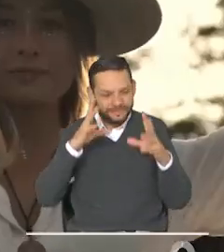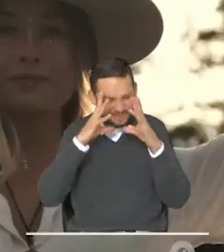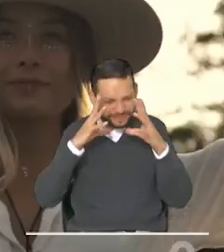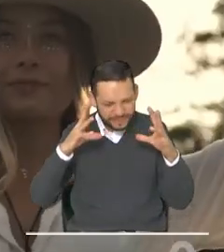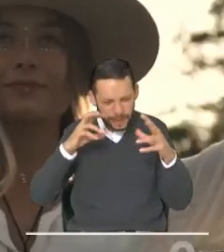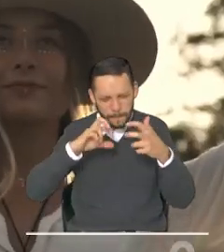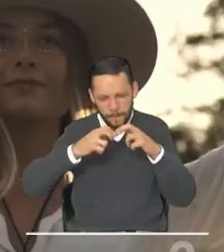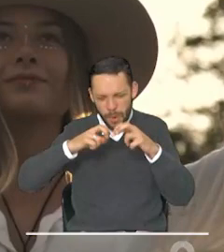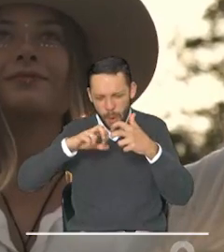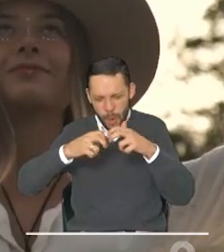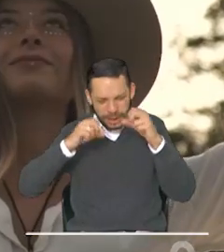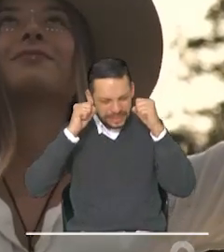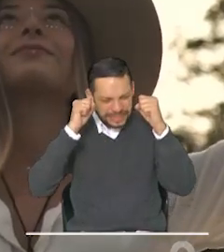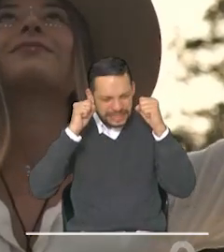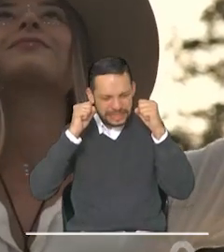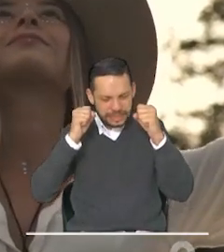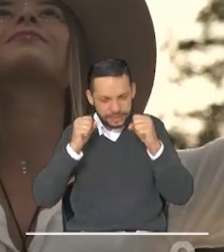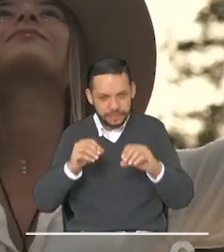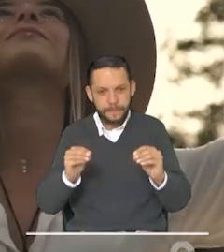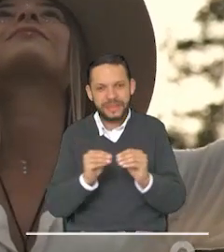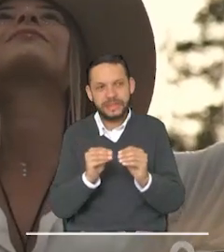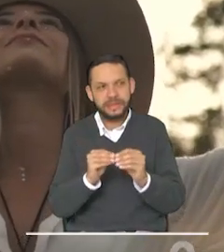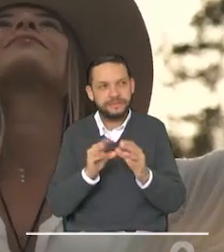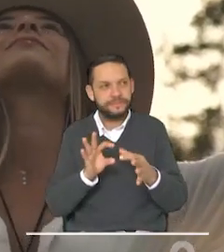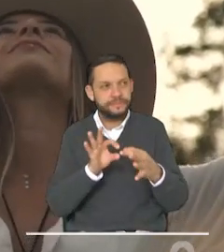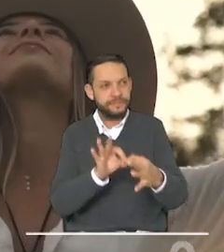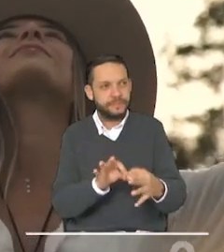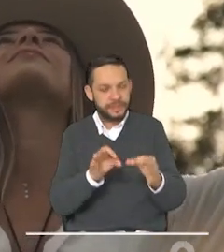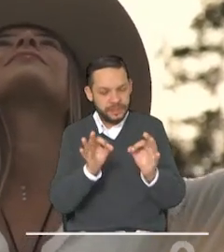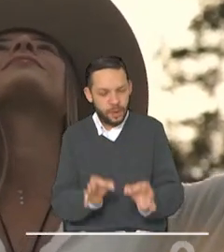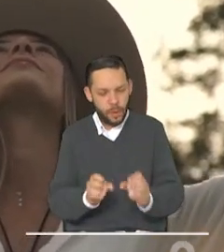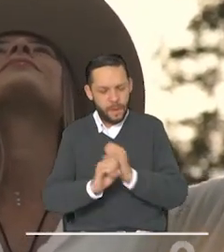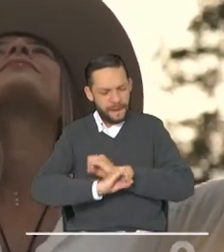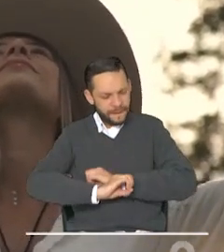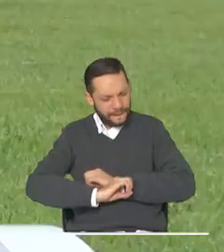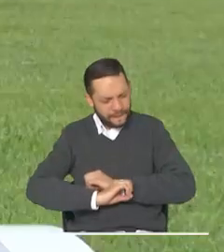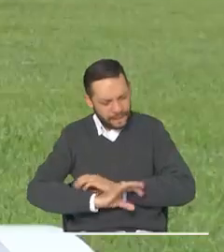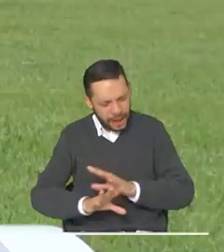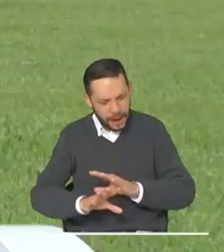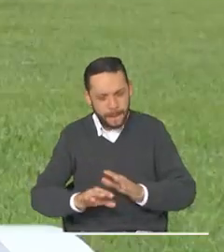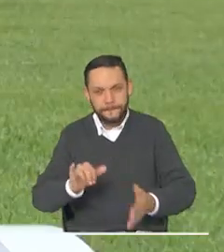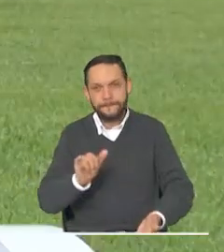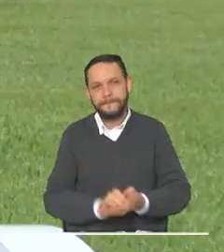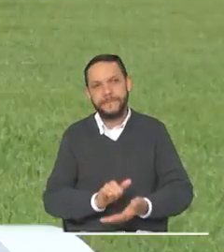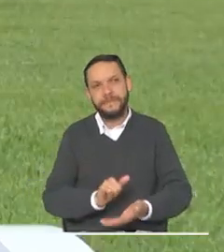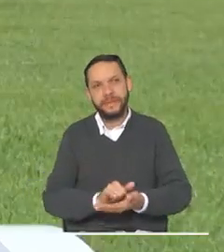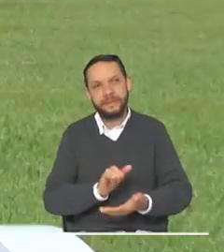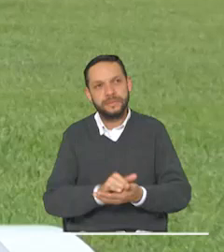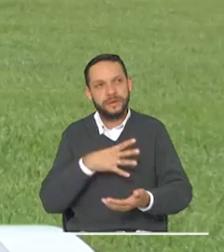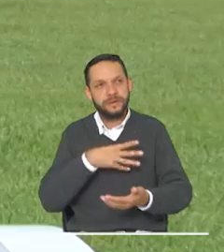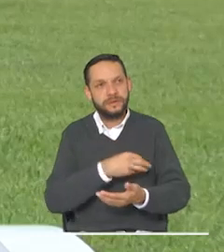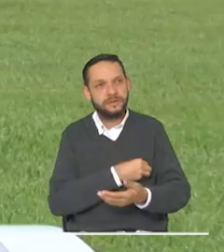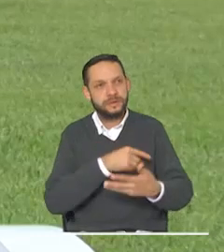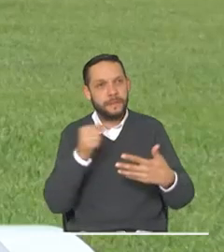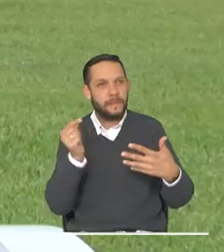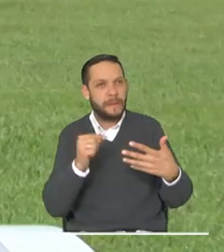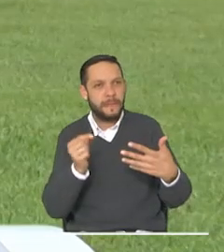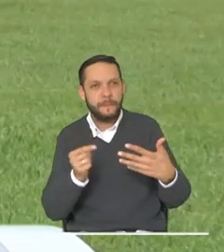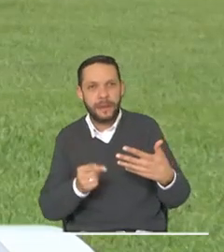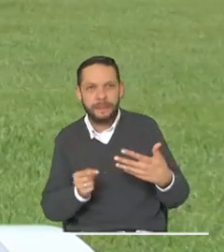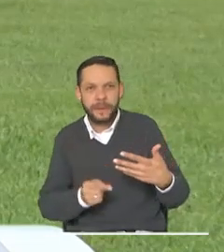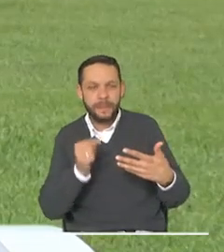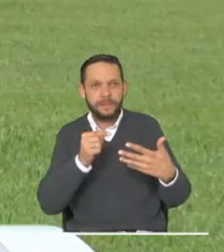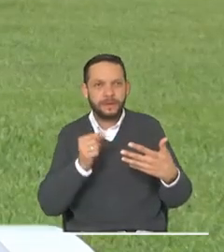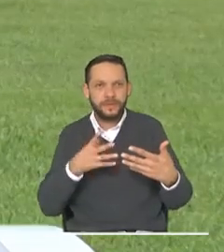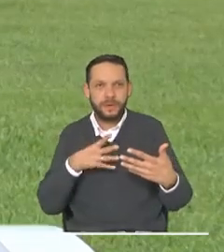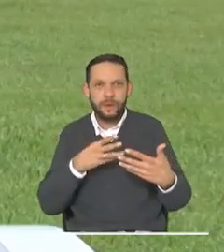entre otros y un ejemplo claro y algo que nos ha parecido digamos bien particular y que lo hemos discutido es que